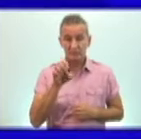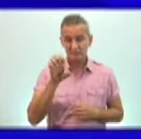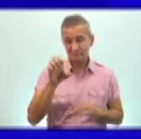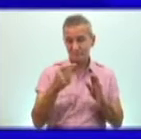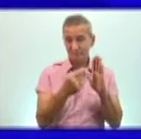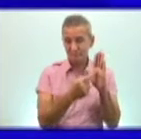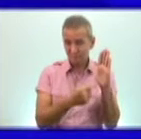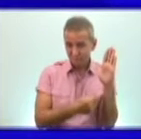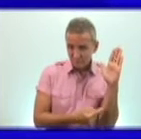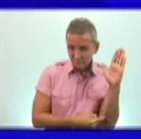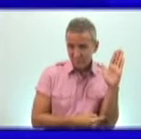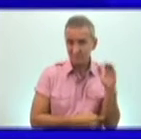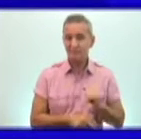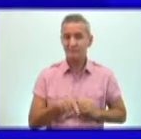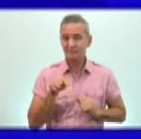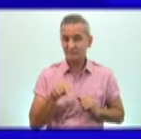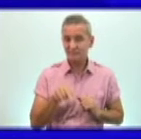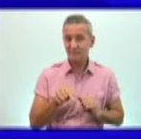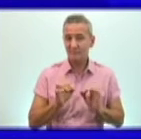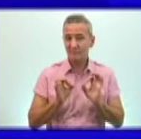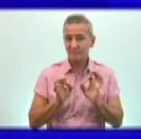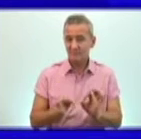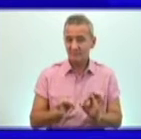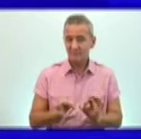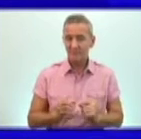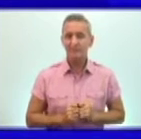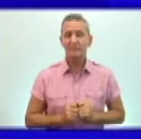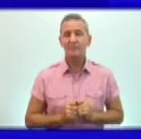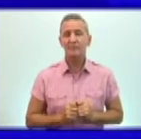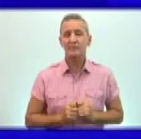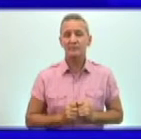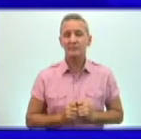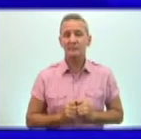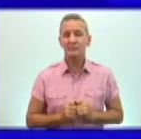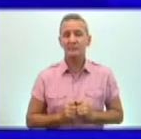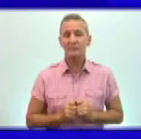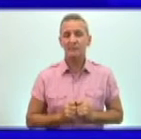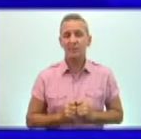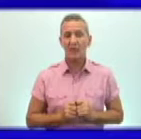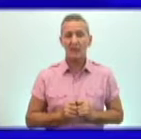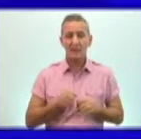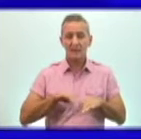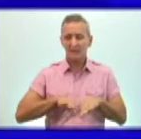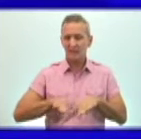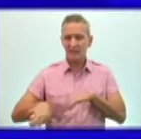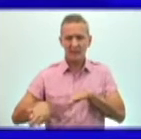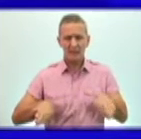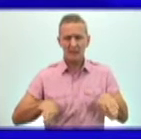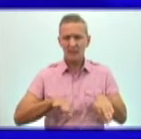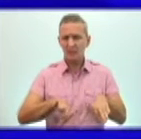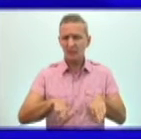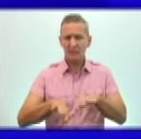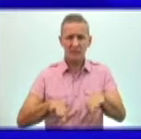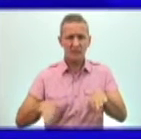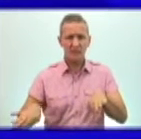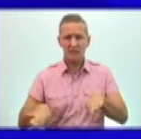que existen a contrapelo y que se excluyen el uno al otro. Son, desde el punto de